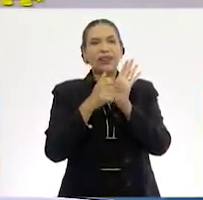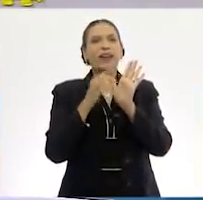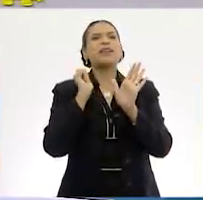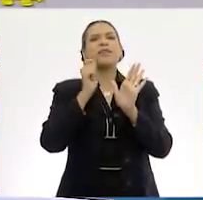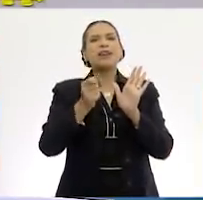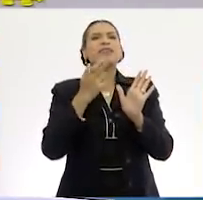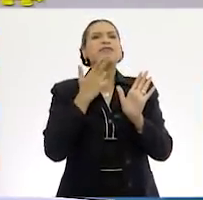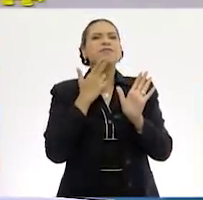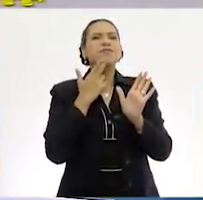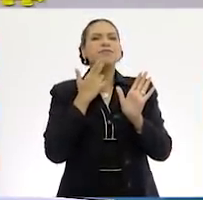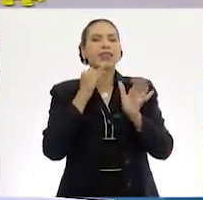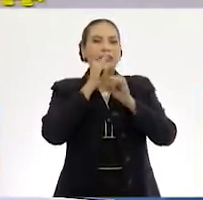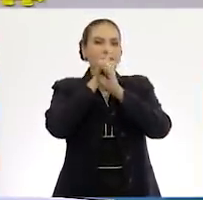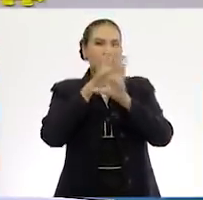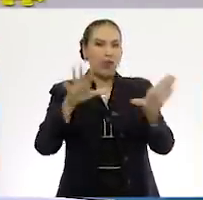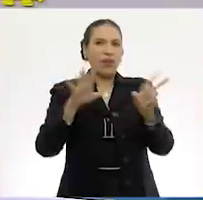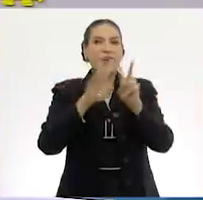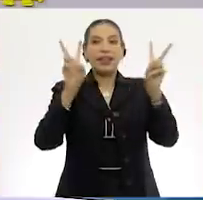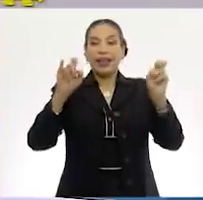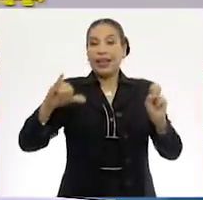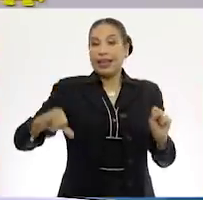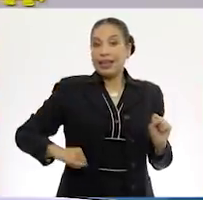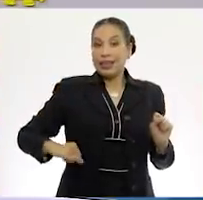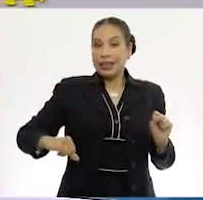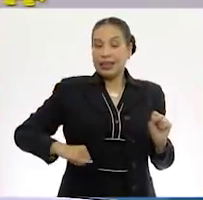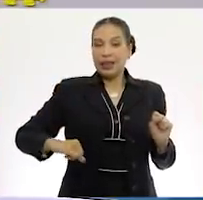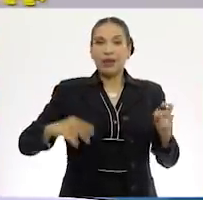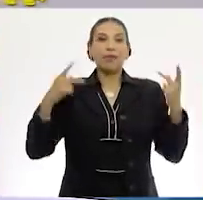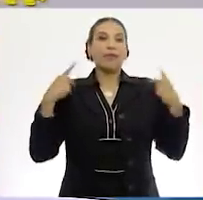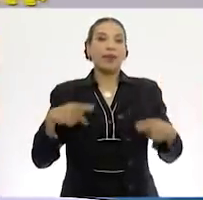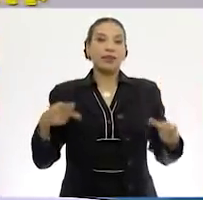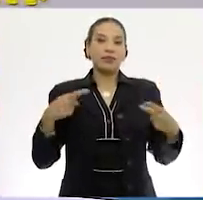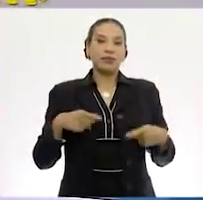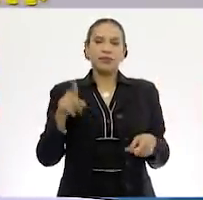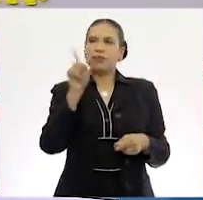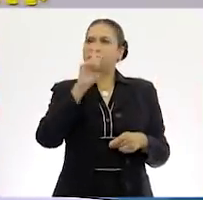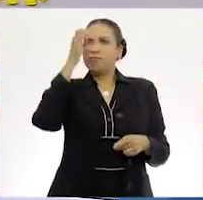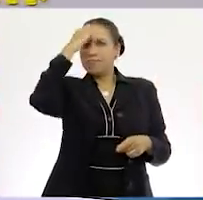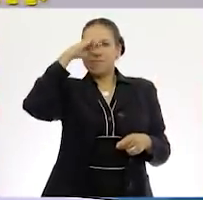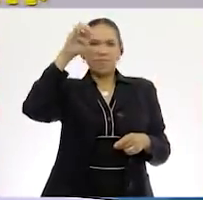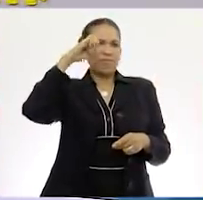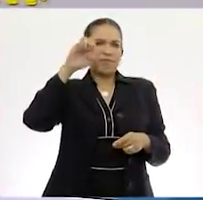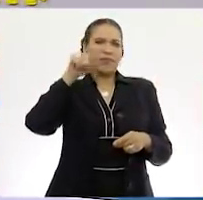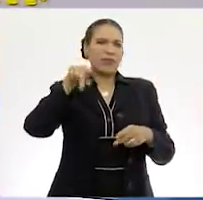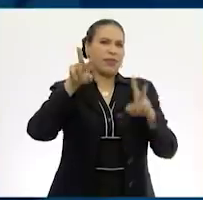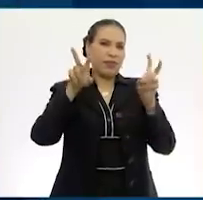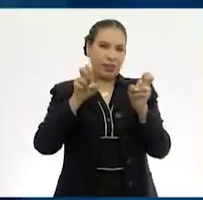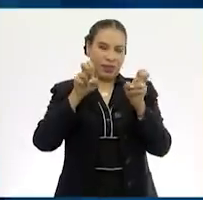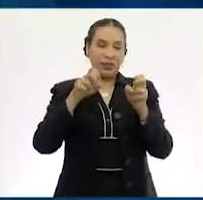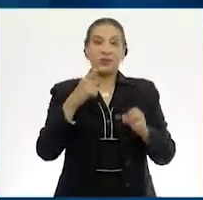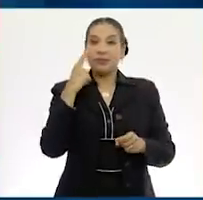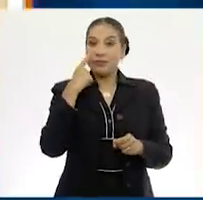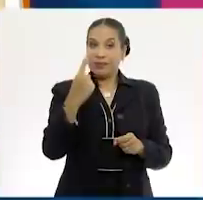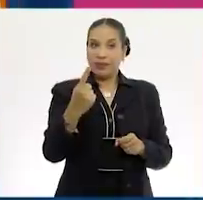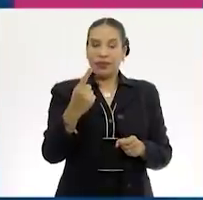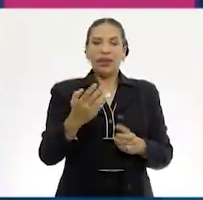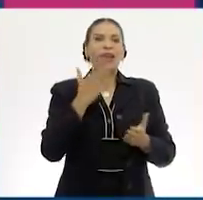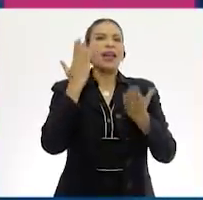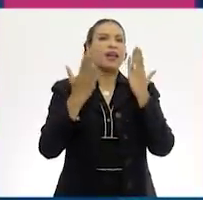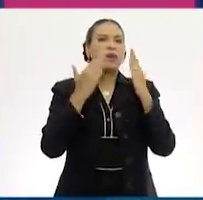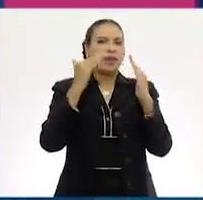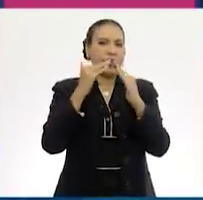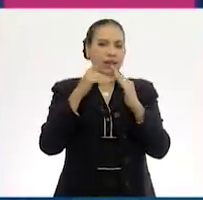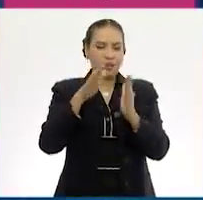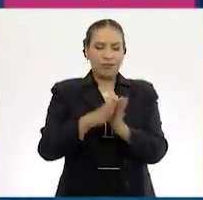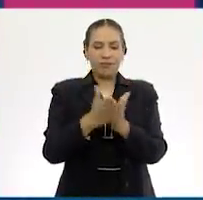la finalidad de informar temas de interés para personas no expertas en el tema. Mira, estudiantes en casa